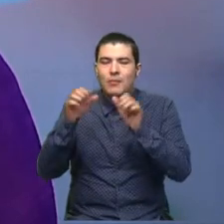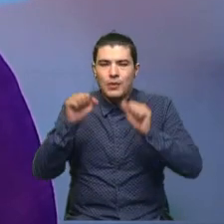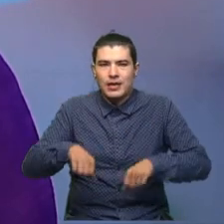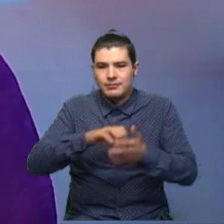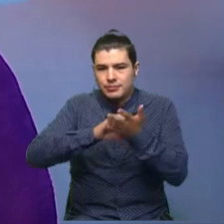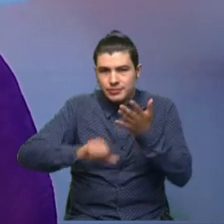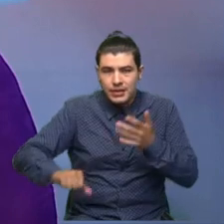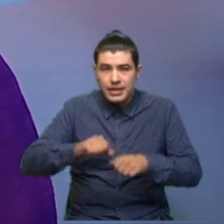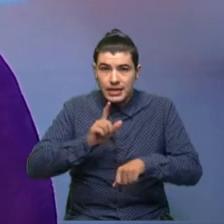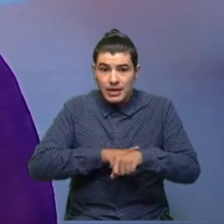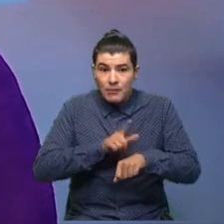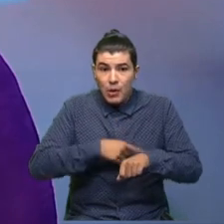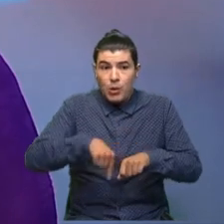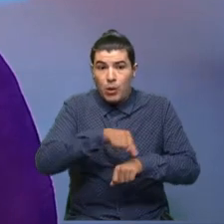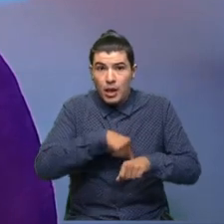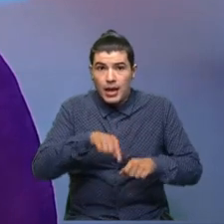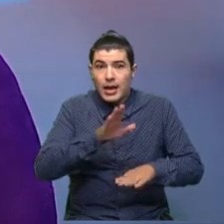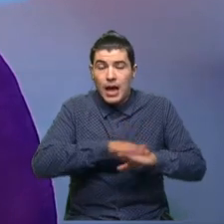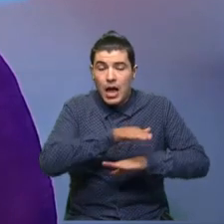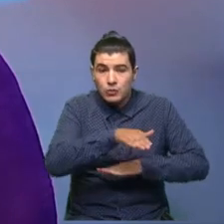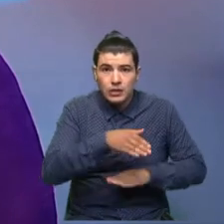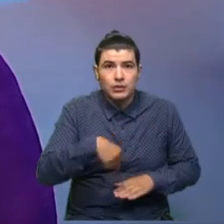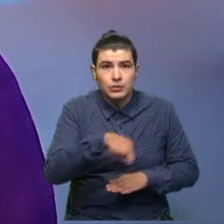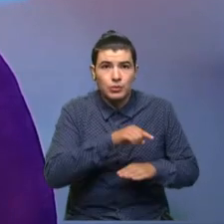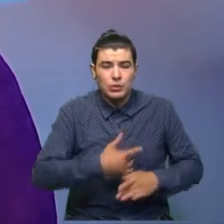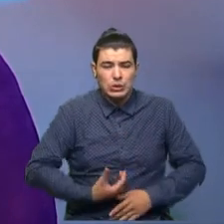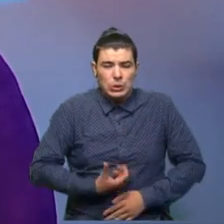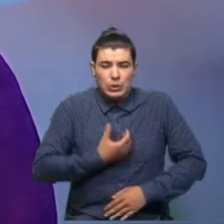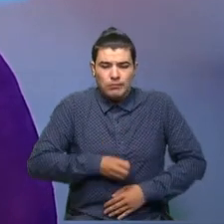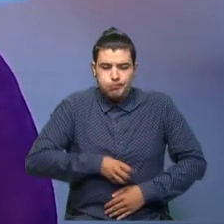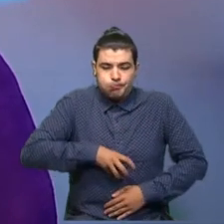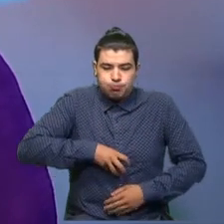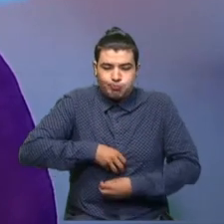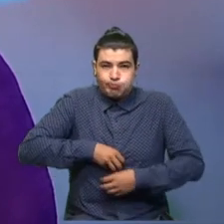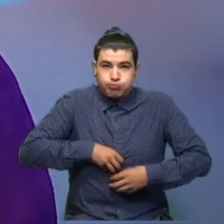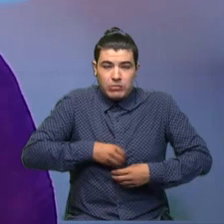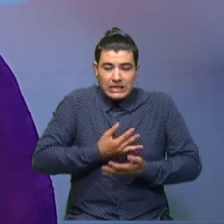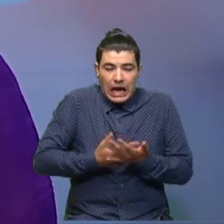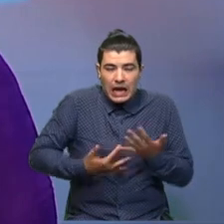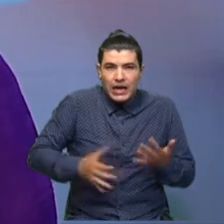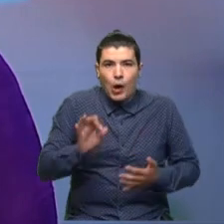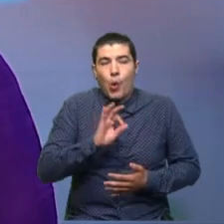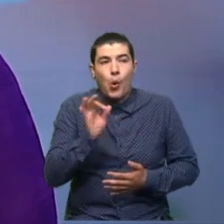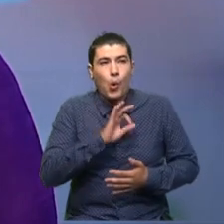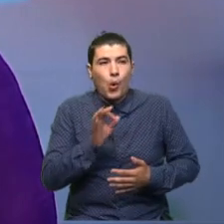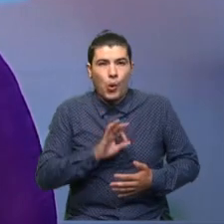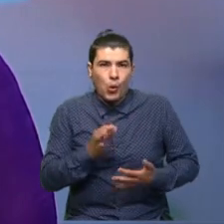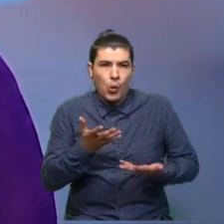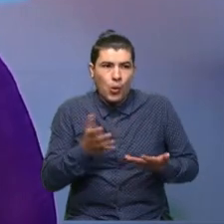ciertos factores puede llevar a complicaciones como úlcera gástrica, linfomas del estómago,